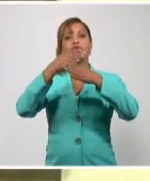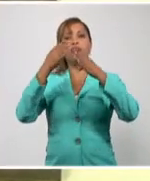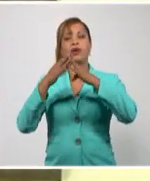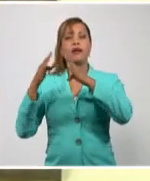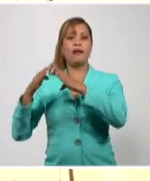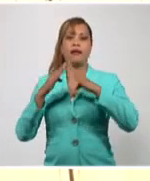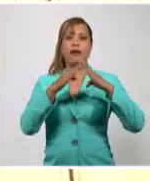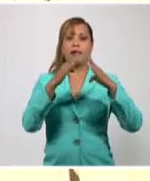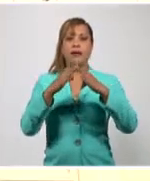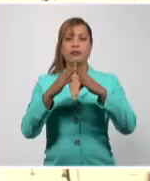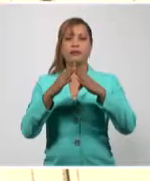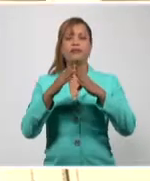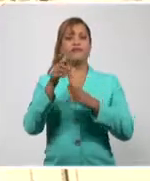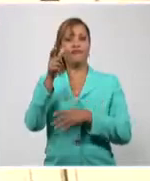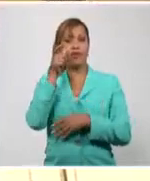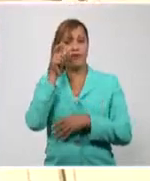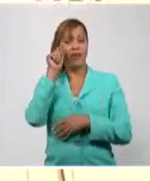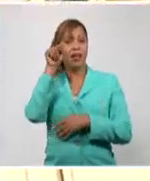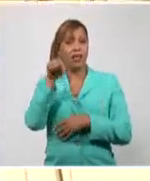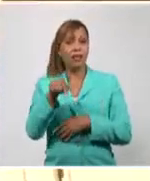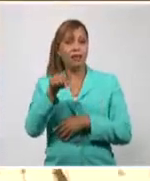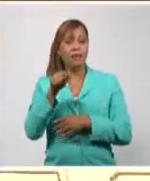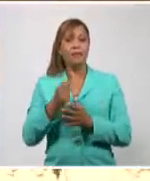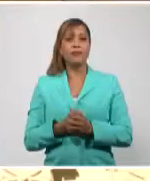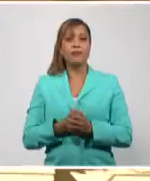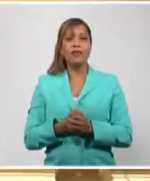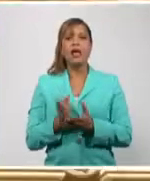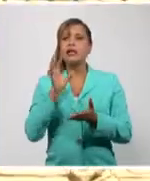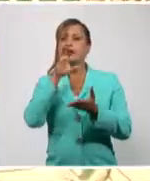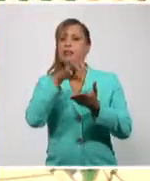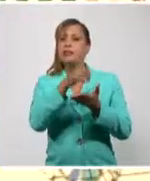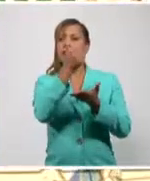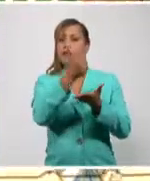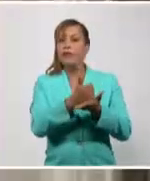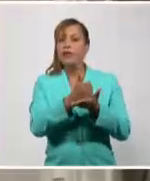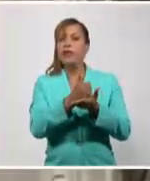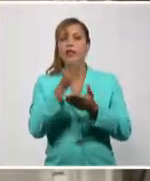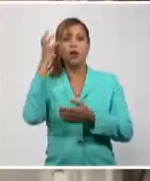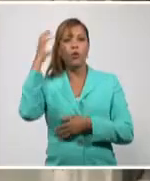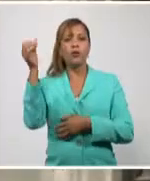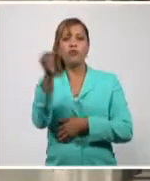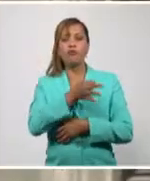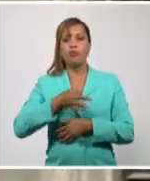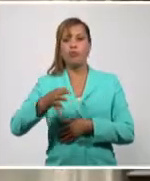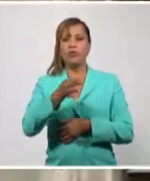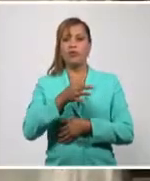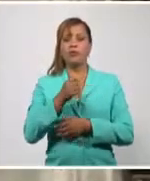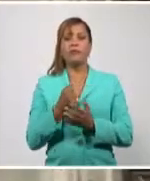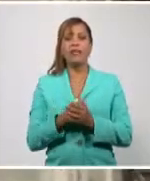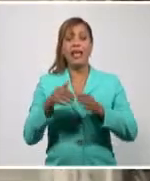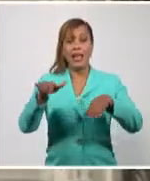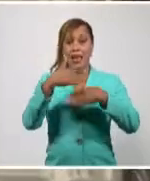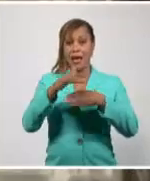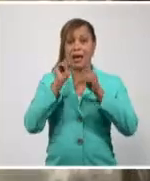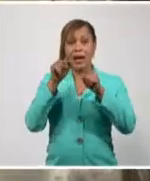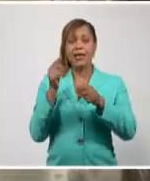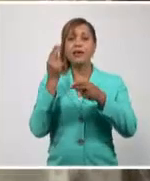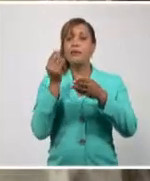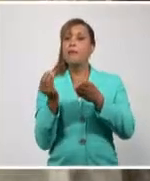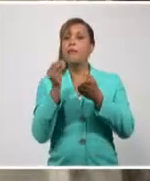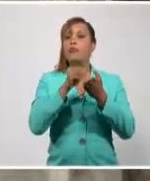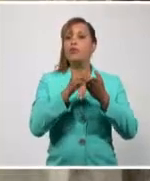precisamente en esta calle, en uno de los salones del ayuntamiento, sede aún del gobierno municipal. Quiso el destino que la calle que posteriormente llevara su nombre